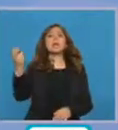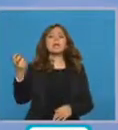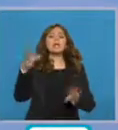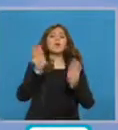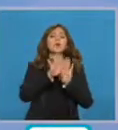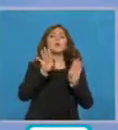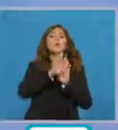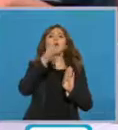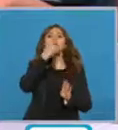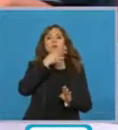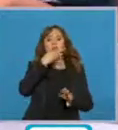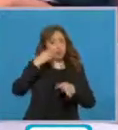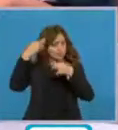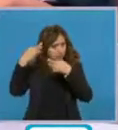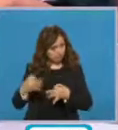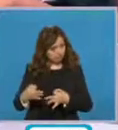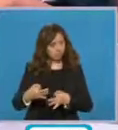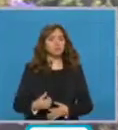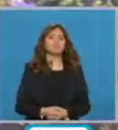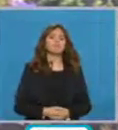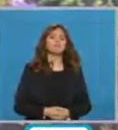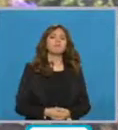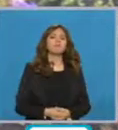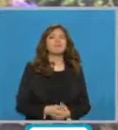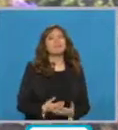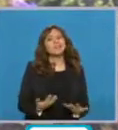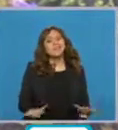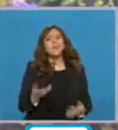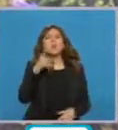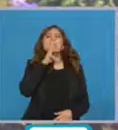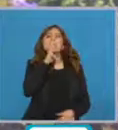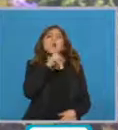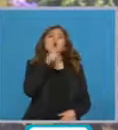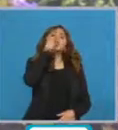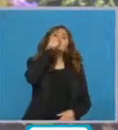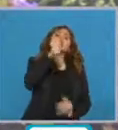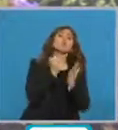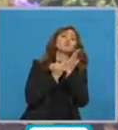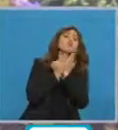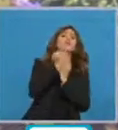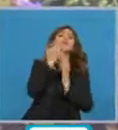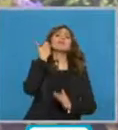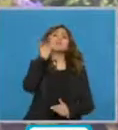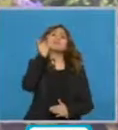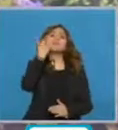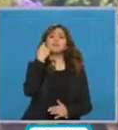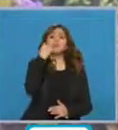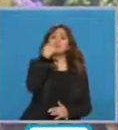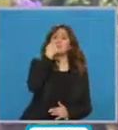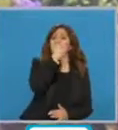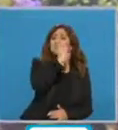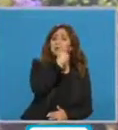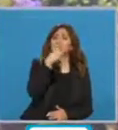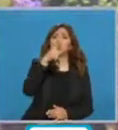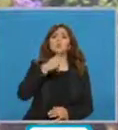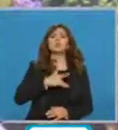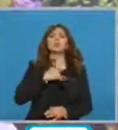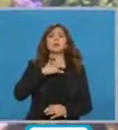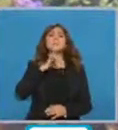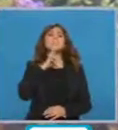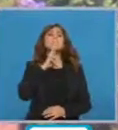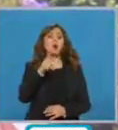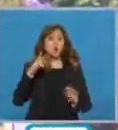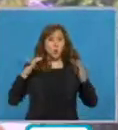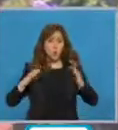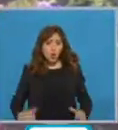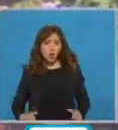¿no? Mira, lo importante es que tengas comodidad tú. Muchas veces quieren que les traples y todo esto, pero cuando ya están en